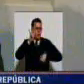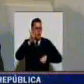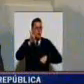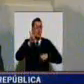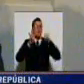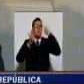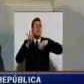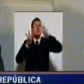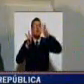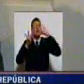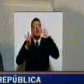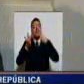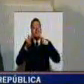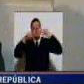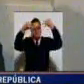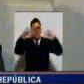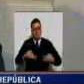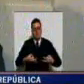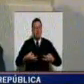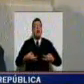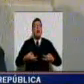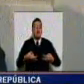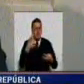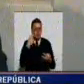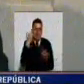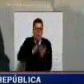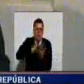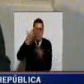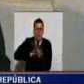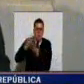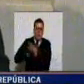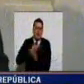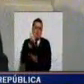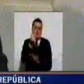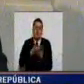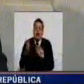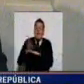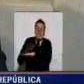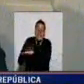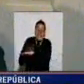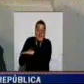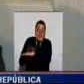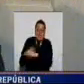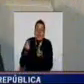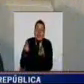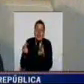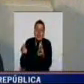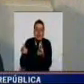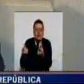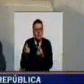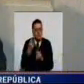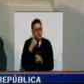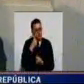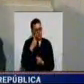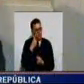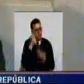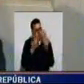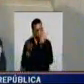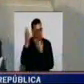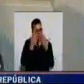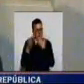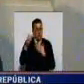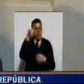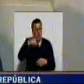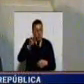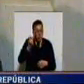da 18 días hábiles para que se consigan todos los papeles y la plata y todas las cosas. Pero cuando uno mira con más detalles no les da 18